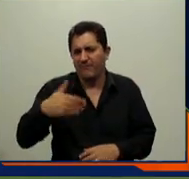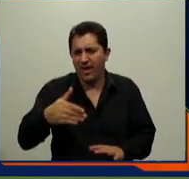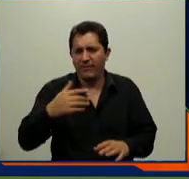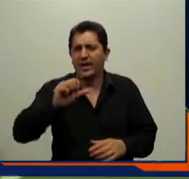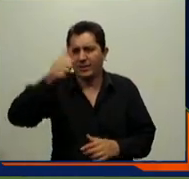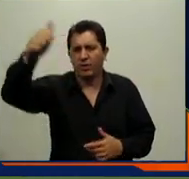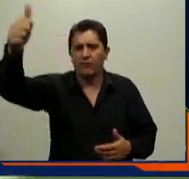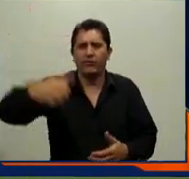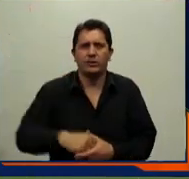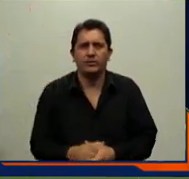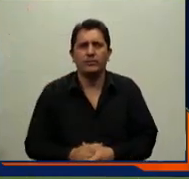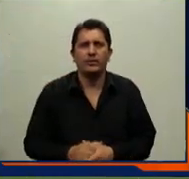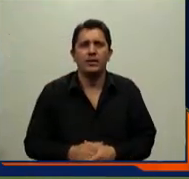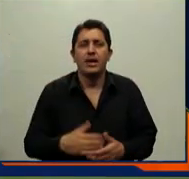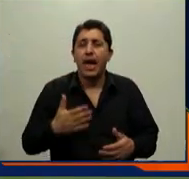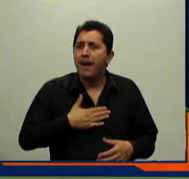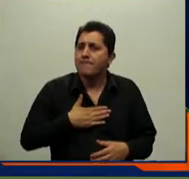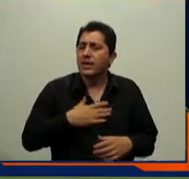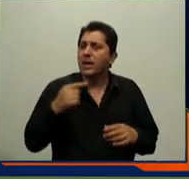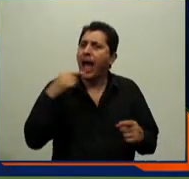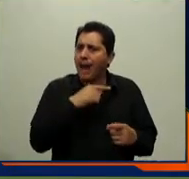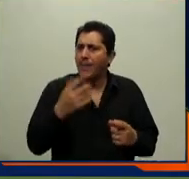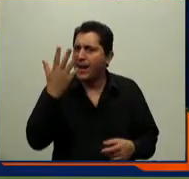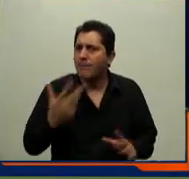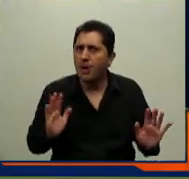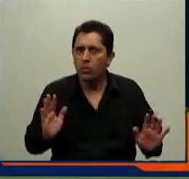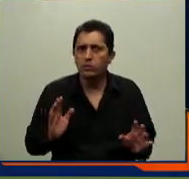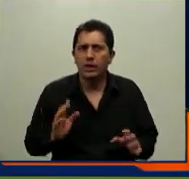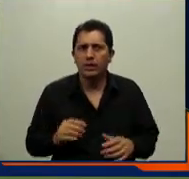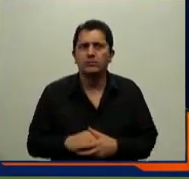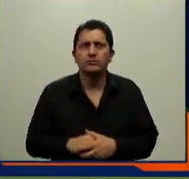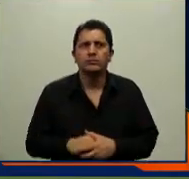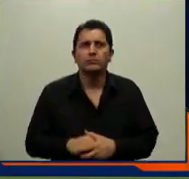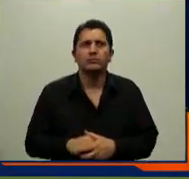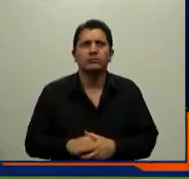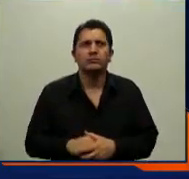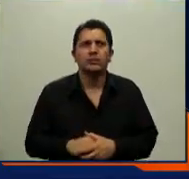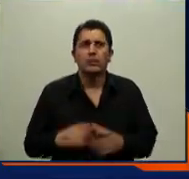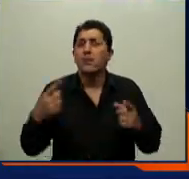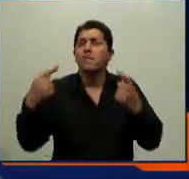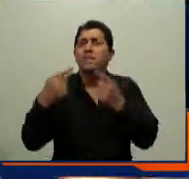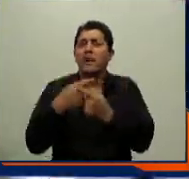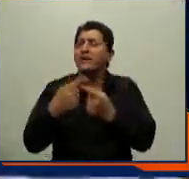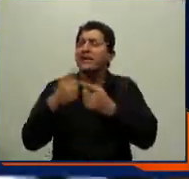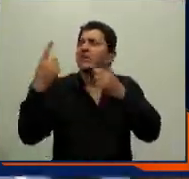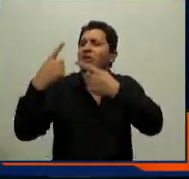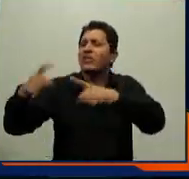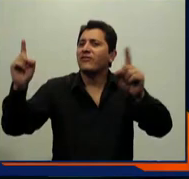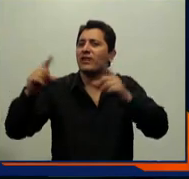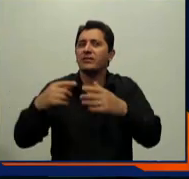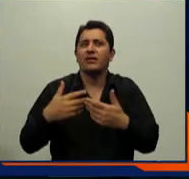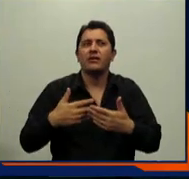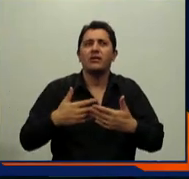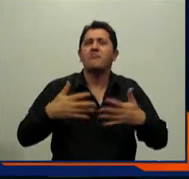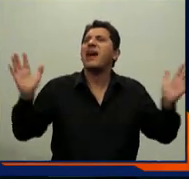los triunfos. A mí en lo personal Alemania me gusta, creo que nos planteó un partido totalmente distinto, mucho más abierto,